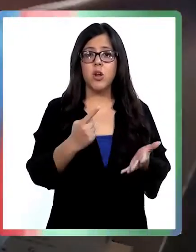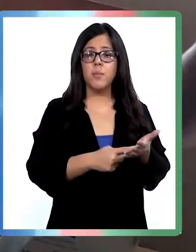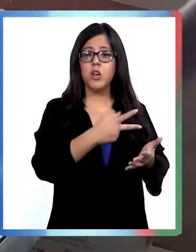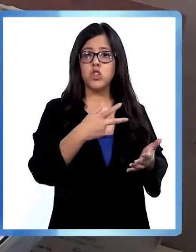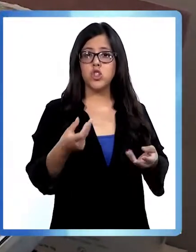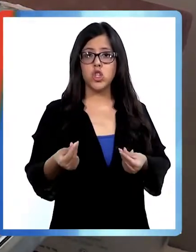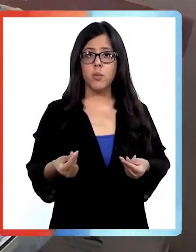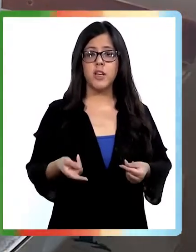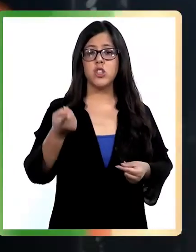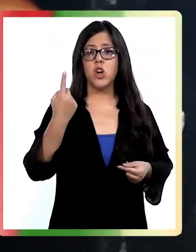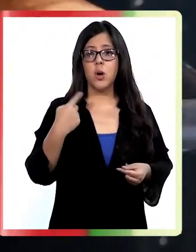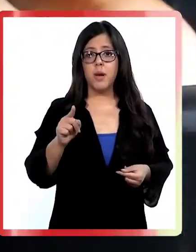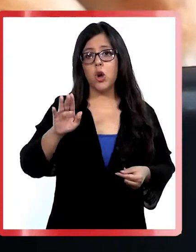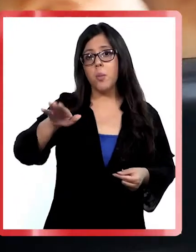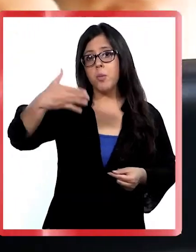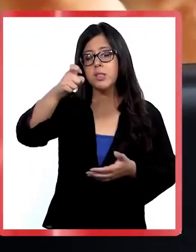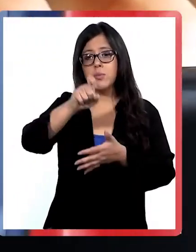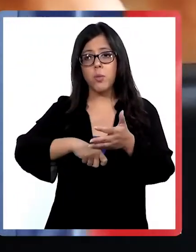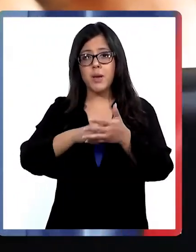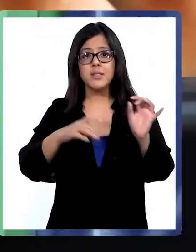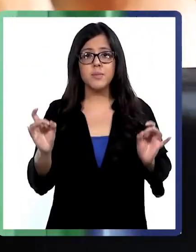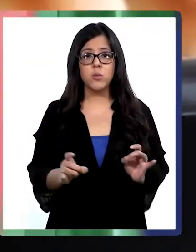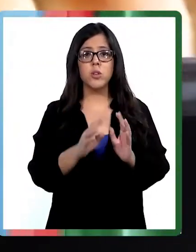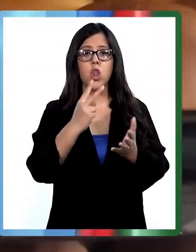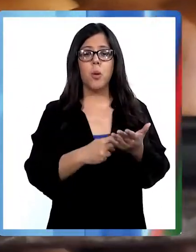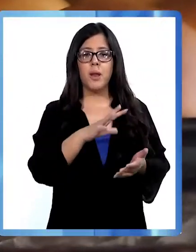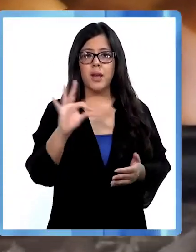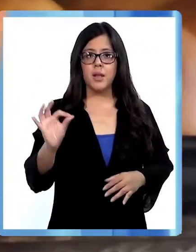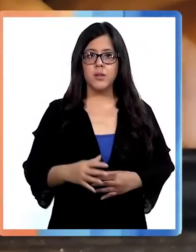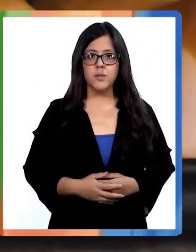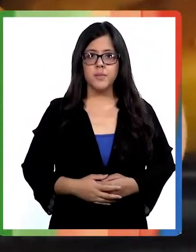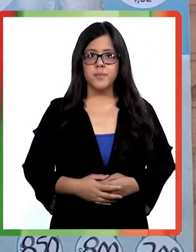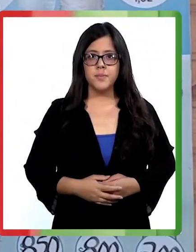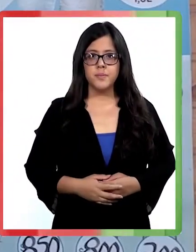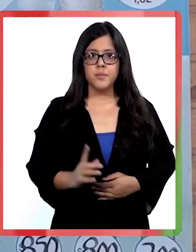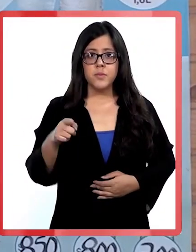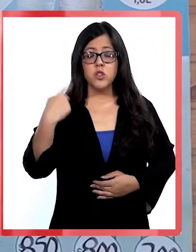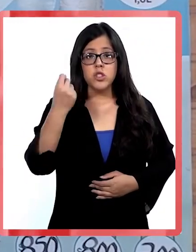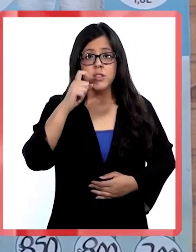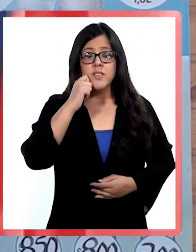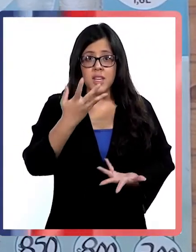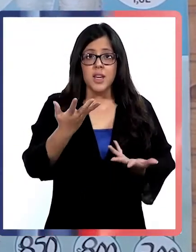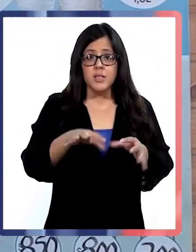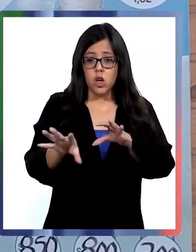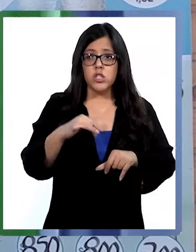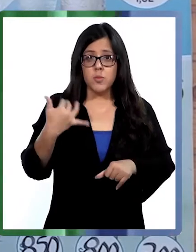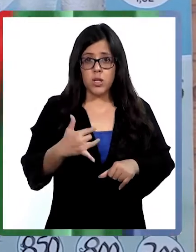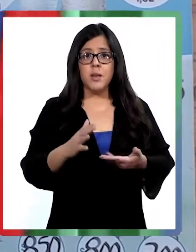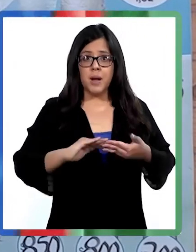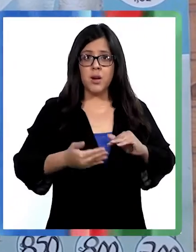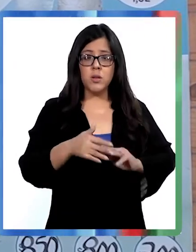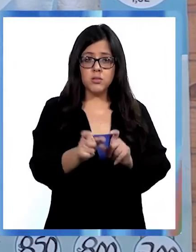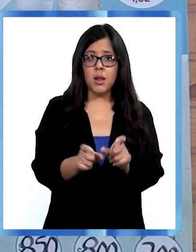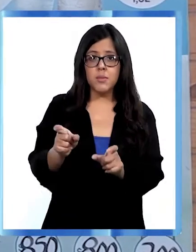en 1.800 pesos, pero durante los próximos meses podría llegar a los 2.500. Nosotros sabemos que es un producto esencial en la mesa